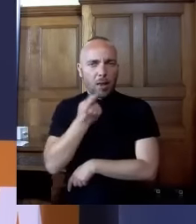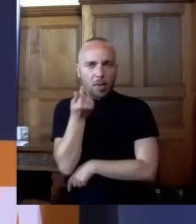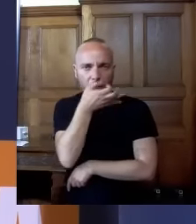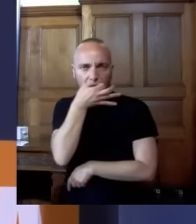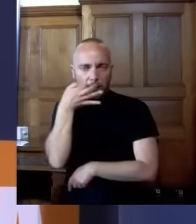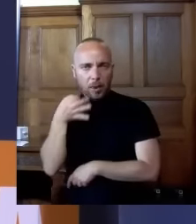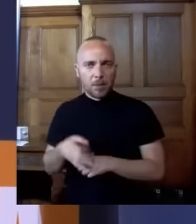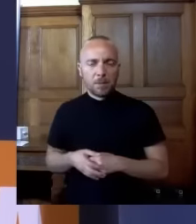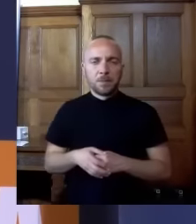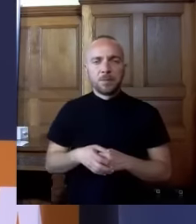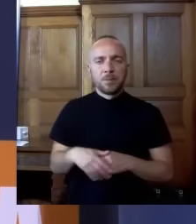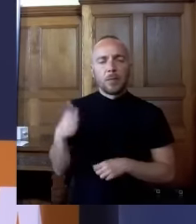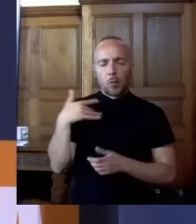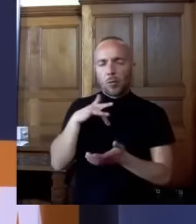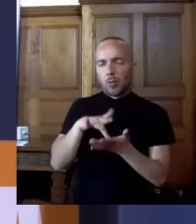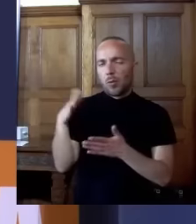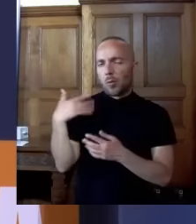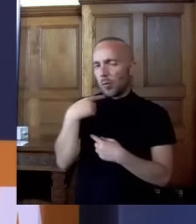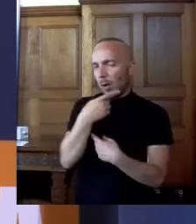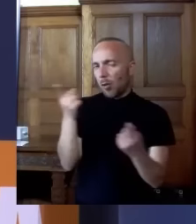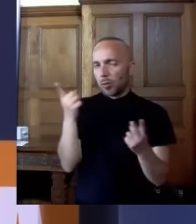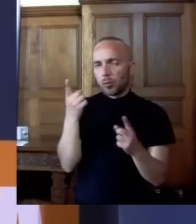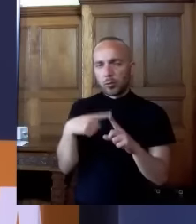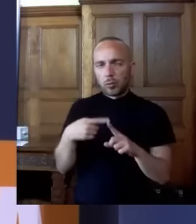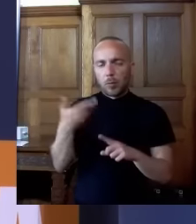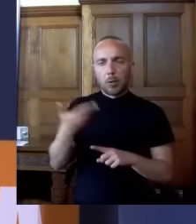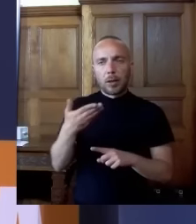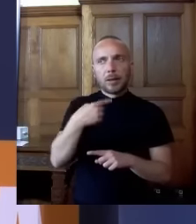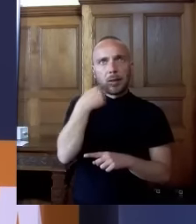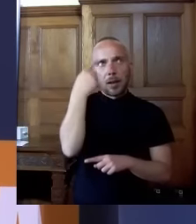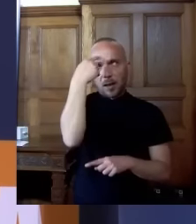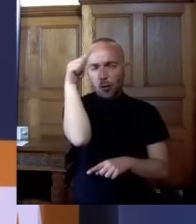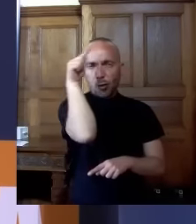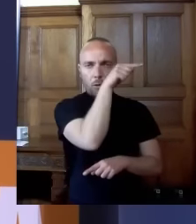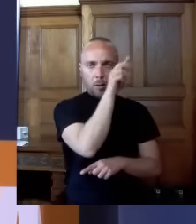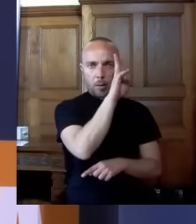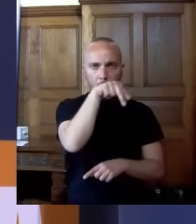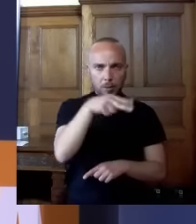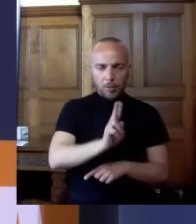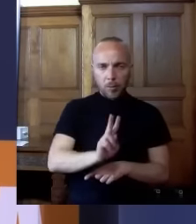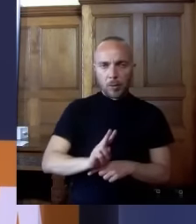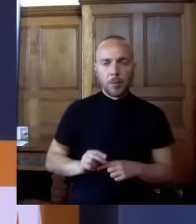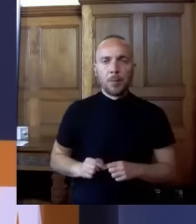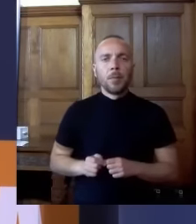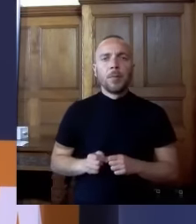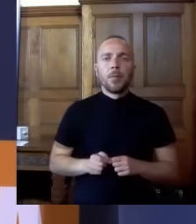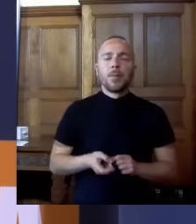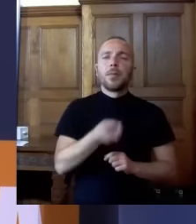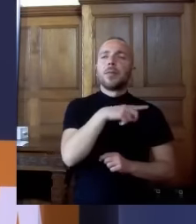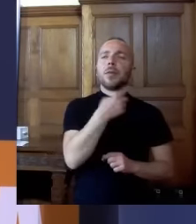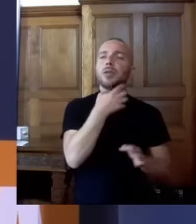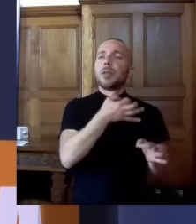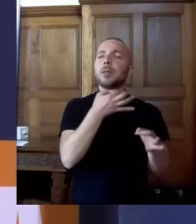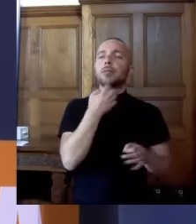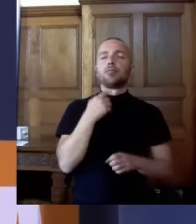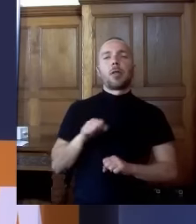y os dije una cosa el otro día que me parece importante recordarle al partido nacionalista Vasco Ellos dicen siempre que defienden